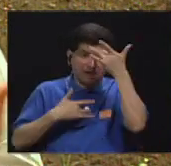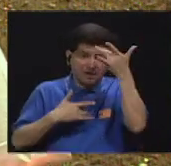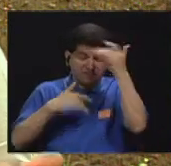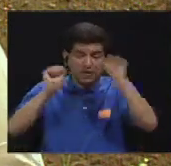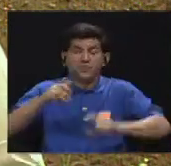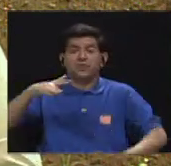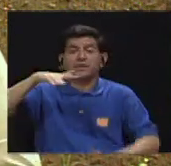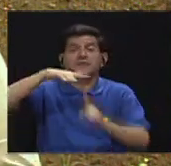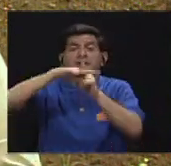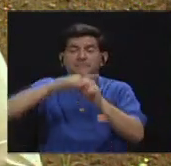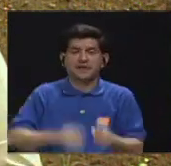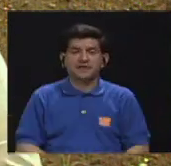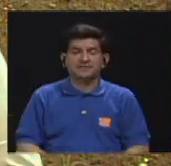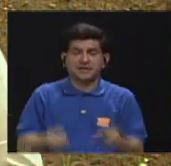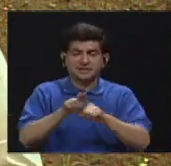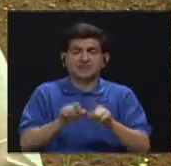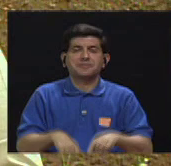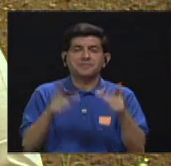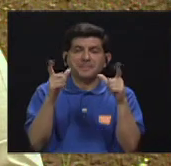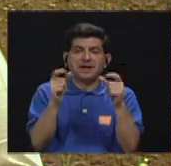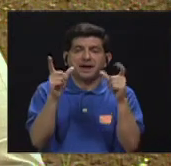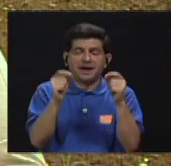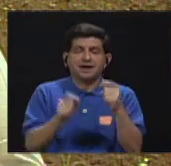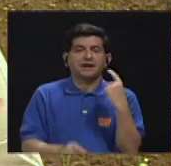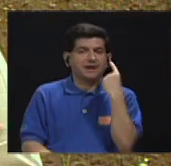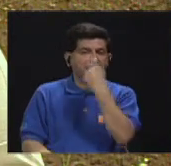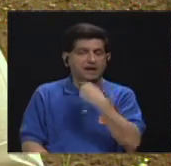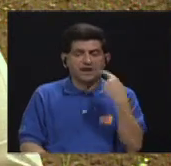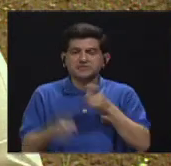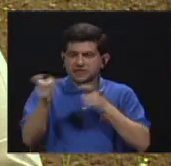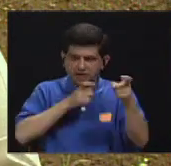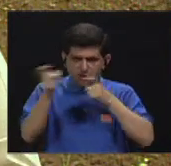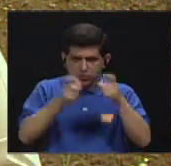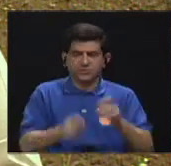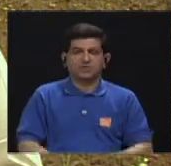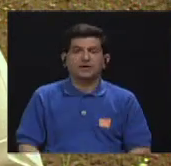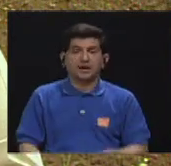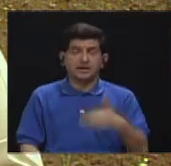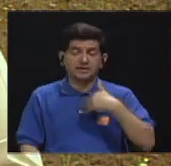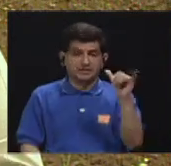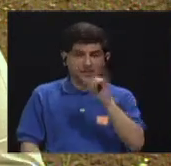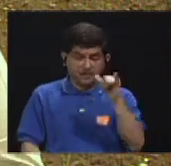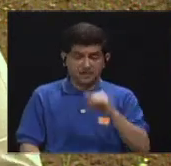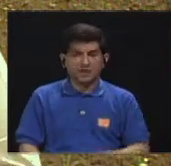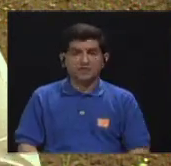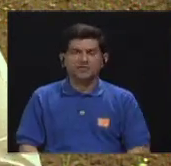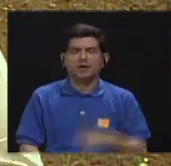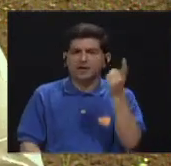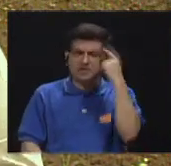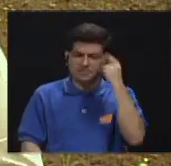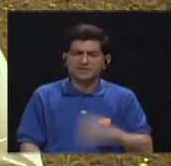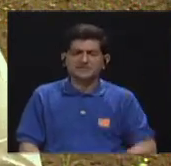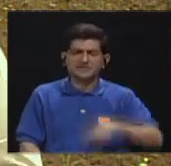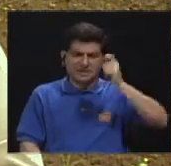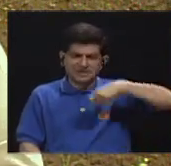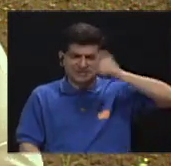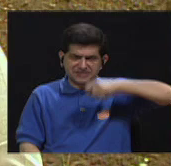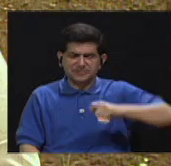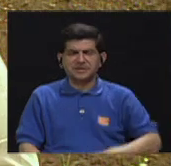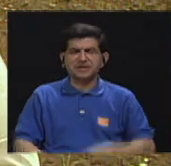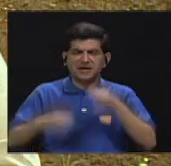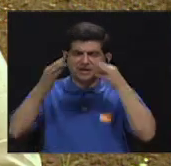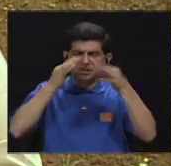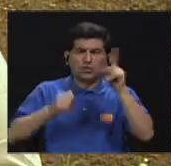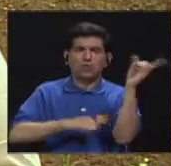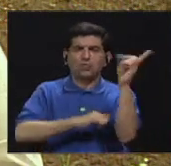que pueden aparecer, como el cáncer de boca, que también hay que estarlo controlando. Tenemos también que considerar el cepillado dental y el hilado